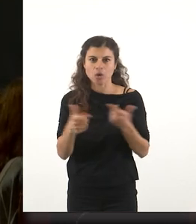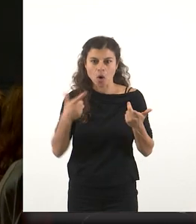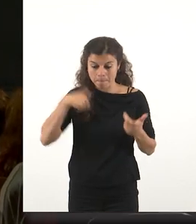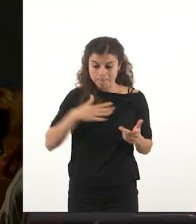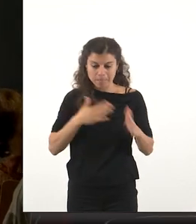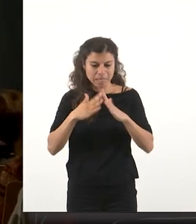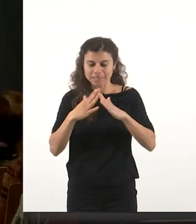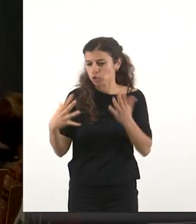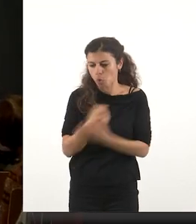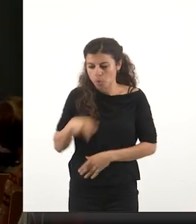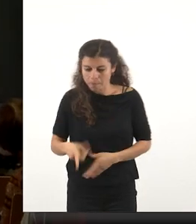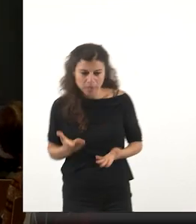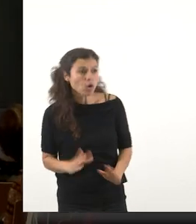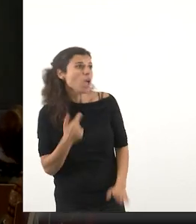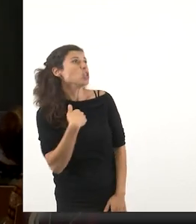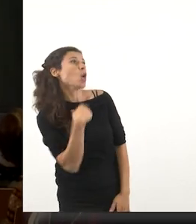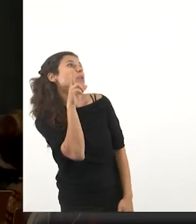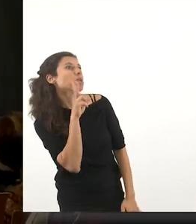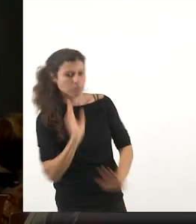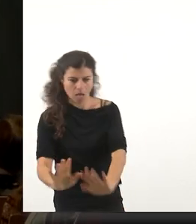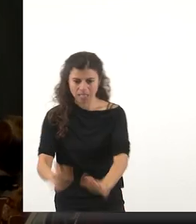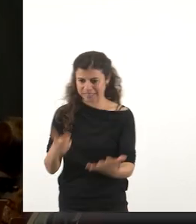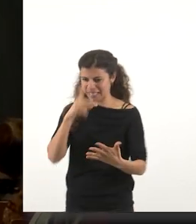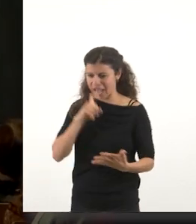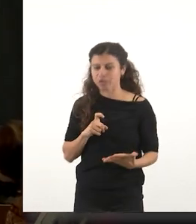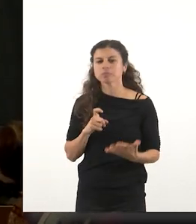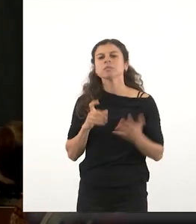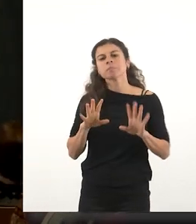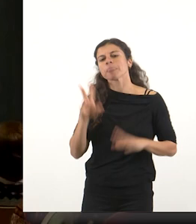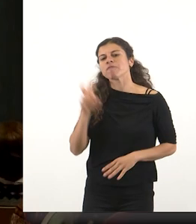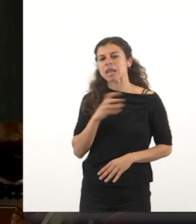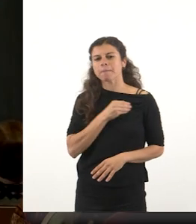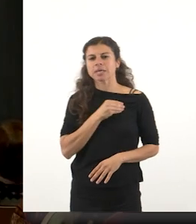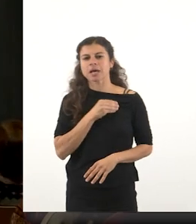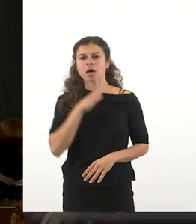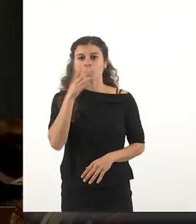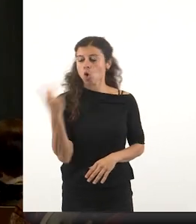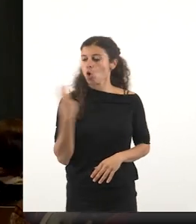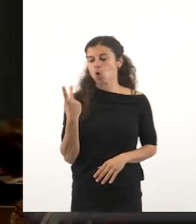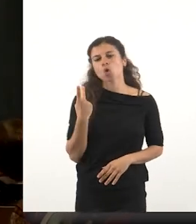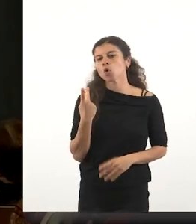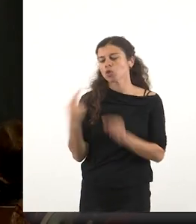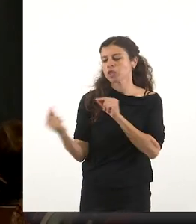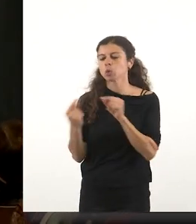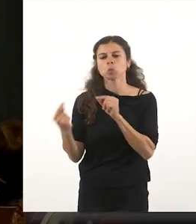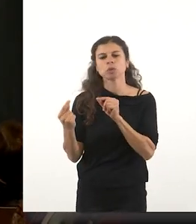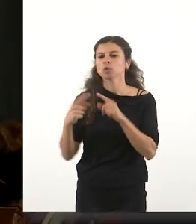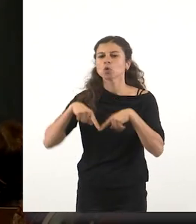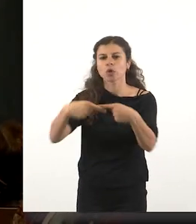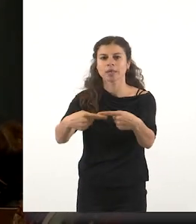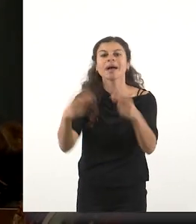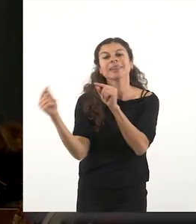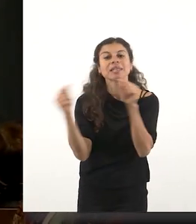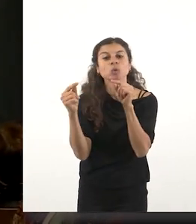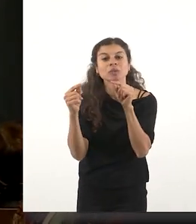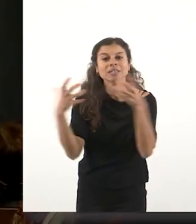7 años. Oye, pero merece la pena, ¿eh? Porque Iván y yo discutimos todos los días. Hombre, hija, es que discutir no es pelearse.